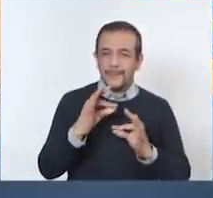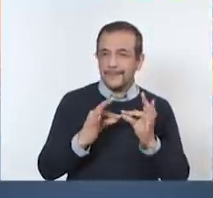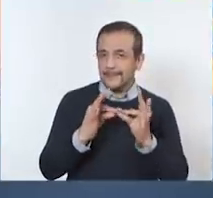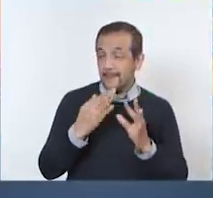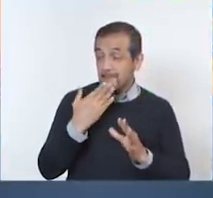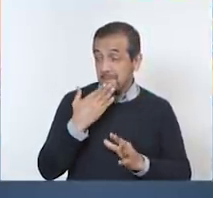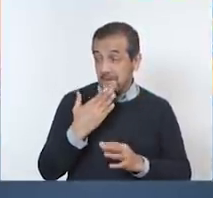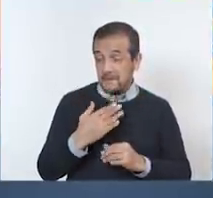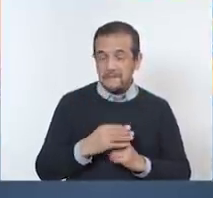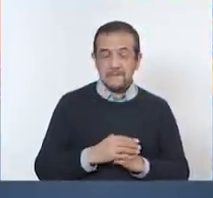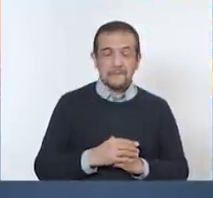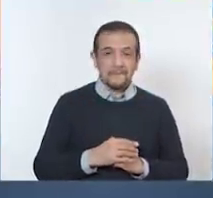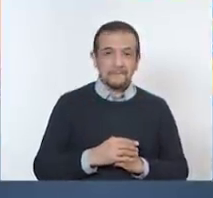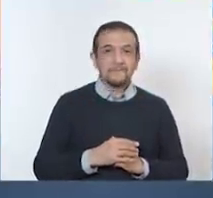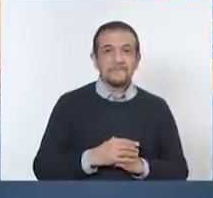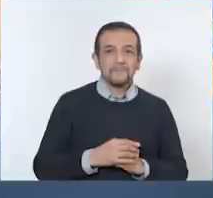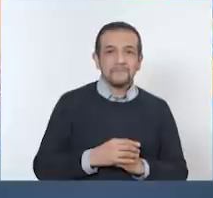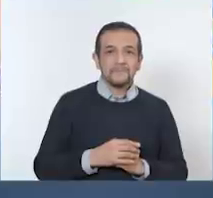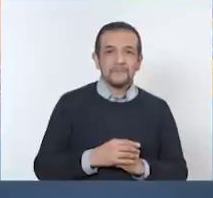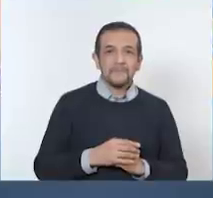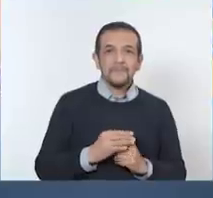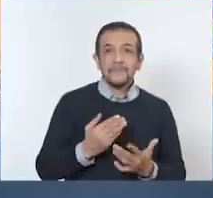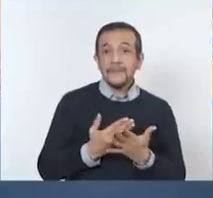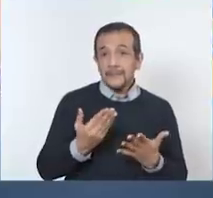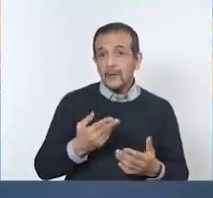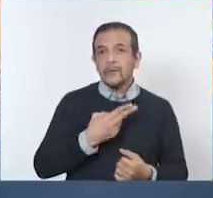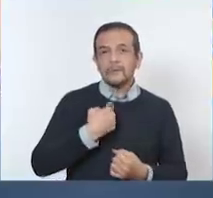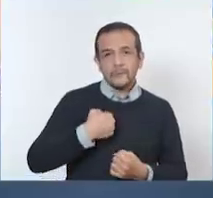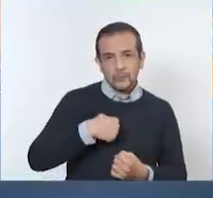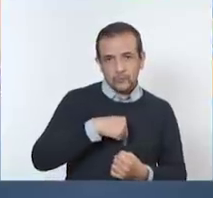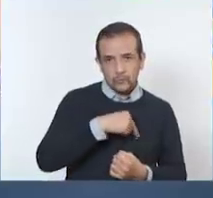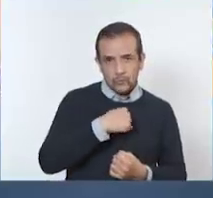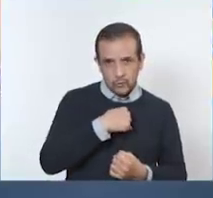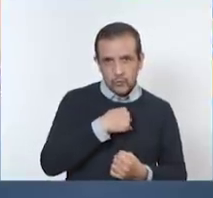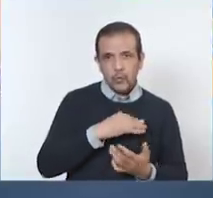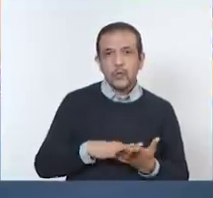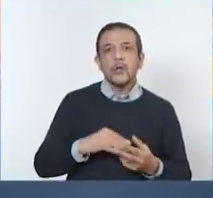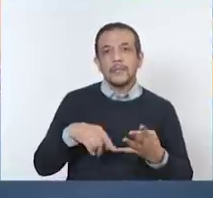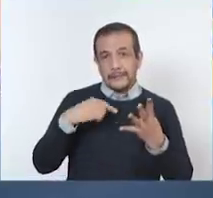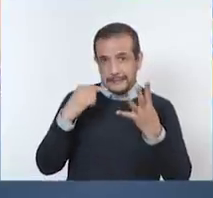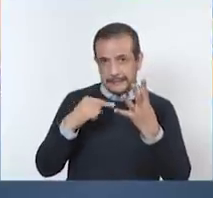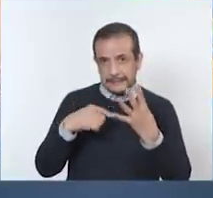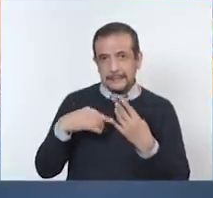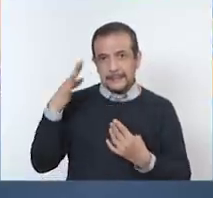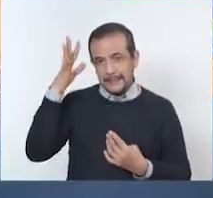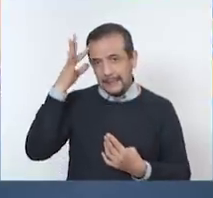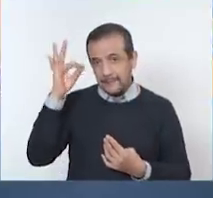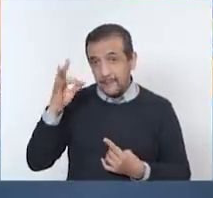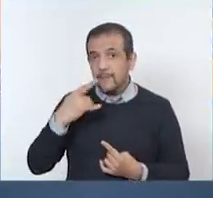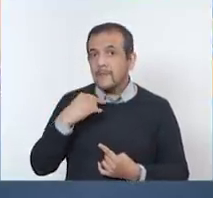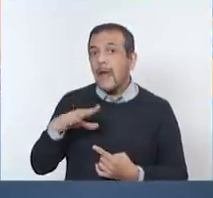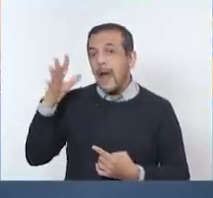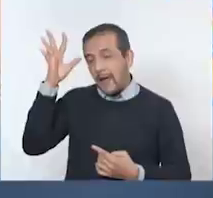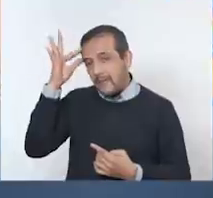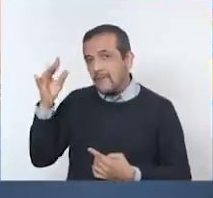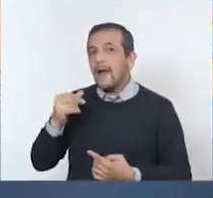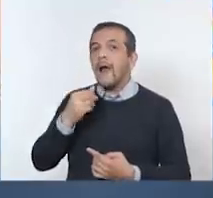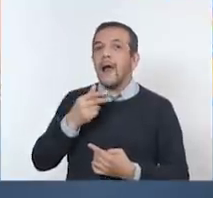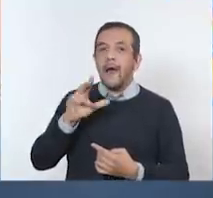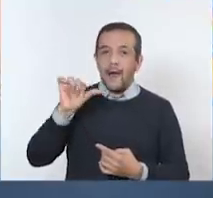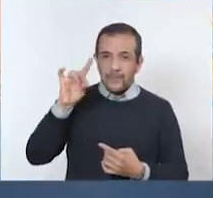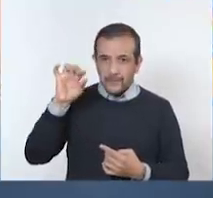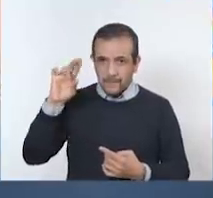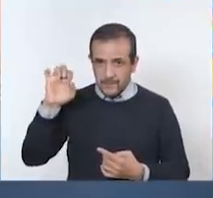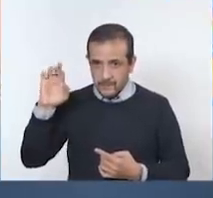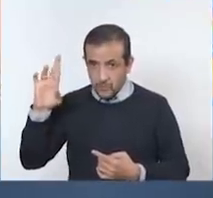Exacto, muy bien. Y vamos entonces a nuestra siguiente adivinanza que perfecto. Dice, adivina,